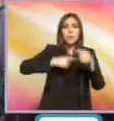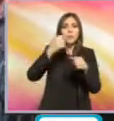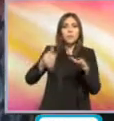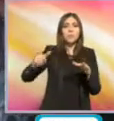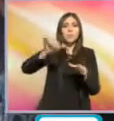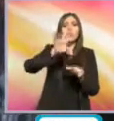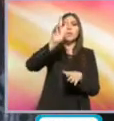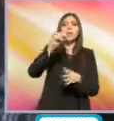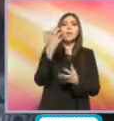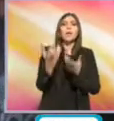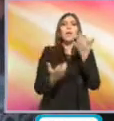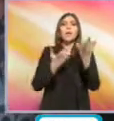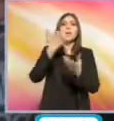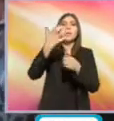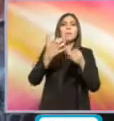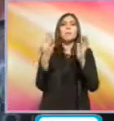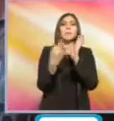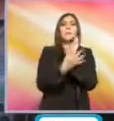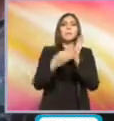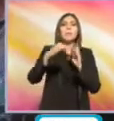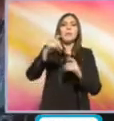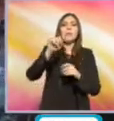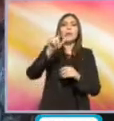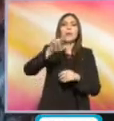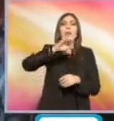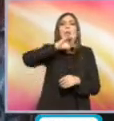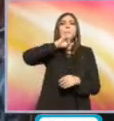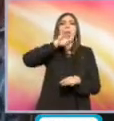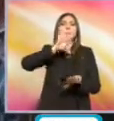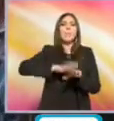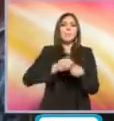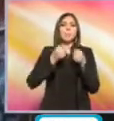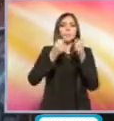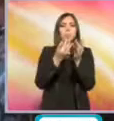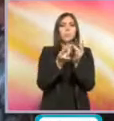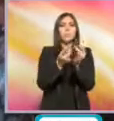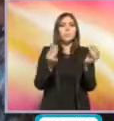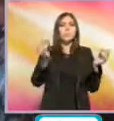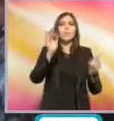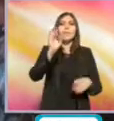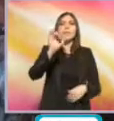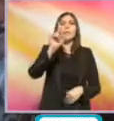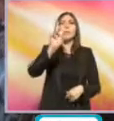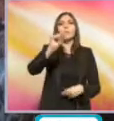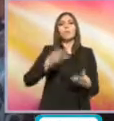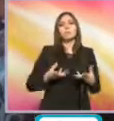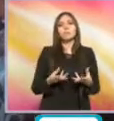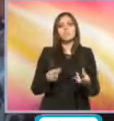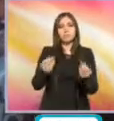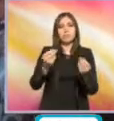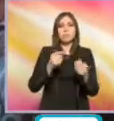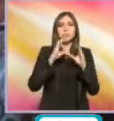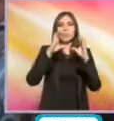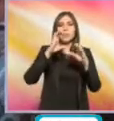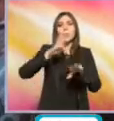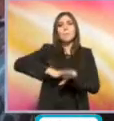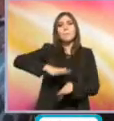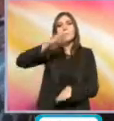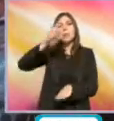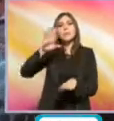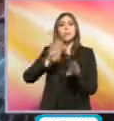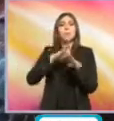no quema el metal. Afila mejor. Afila mejor y no lo gasta. Se conserva mejor